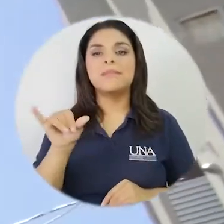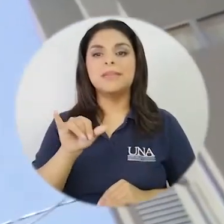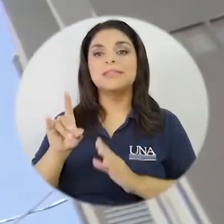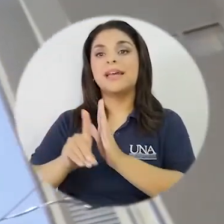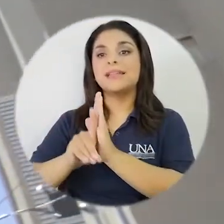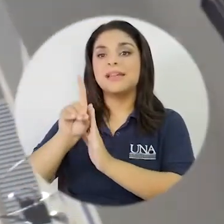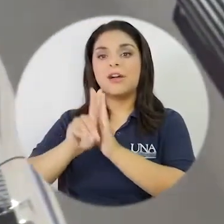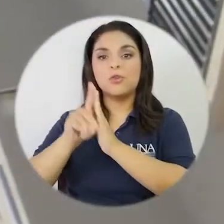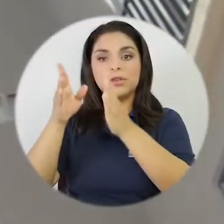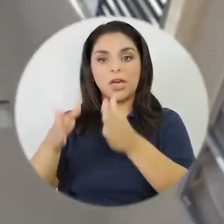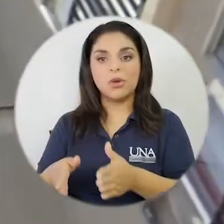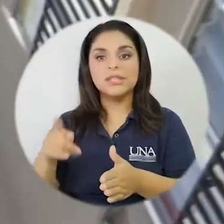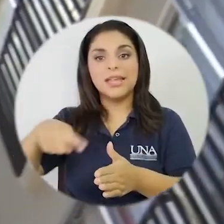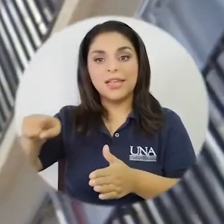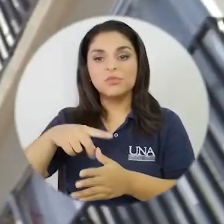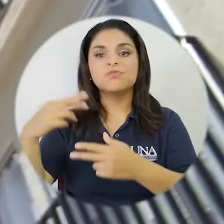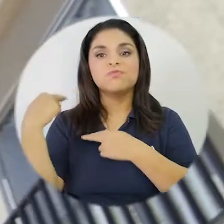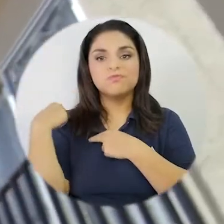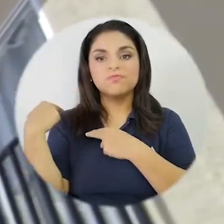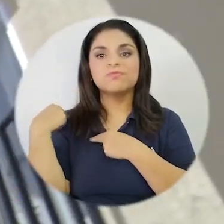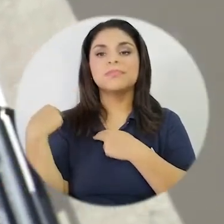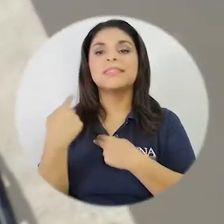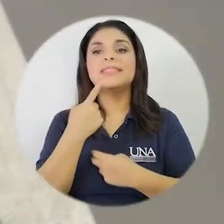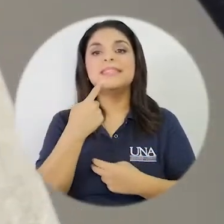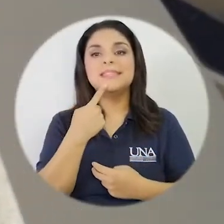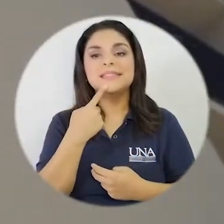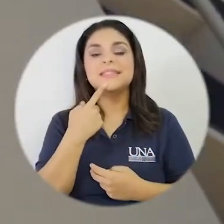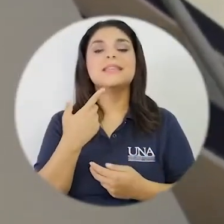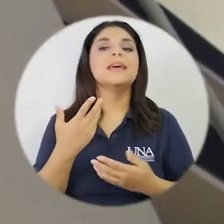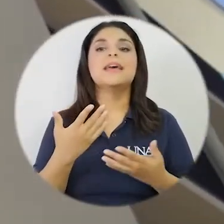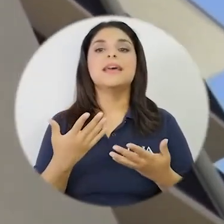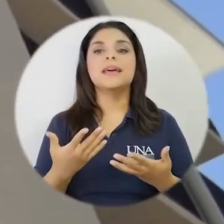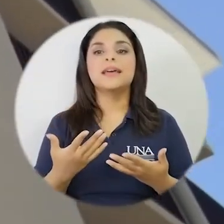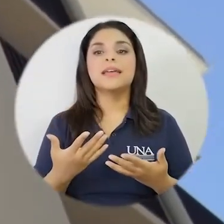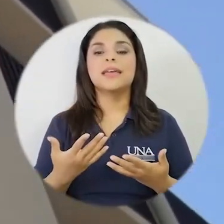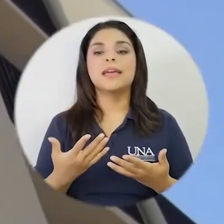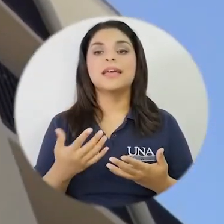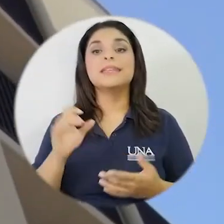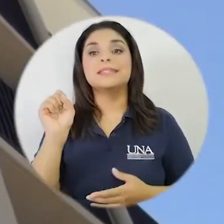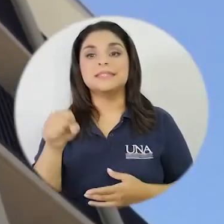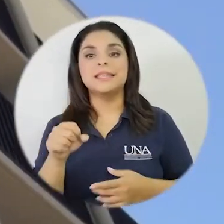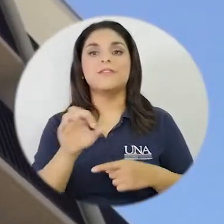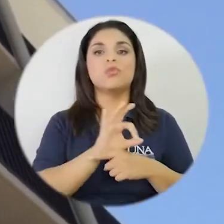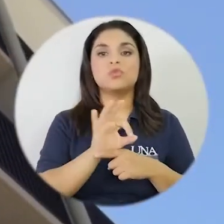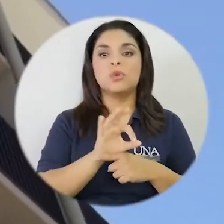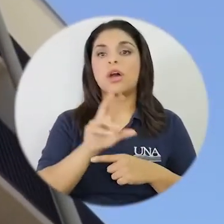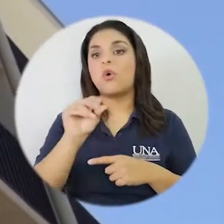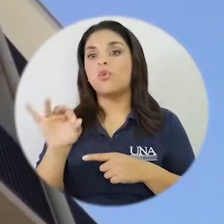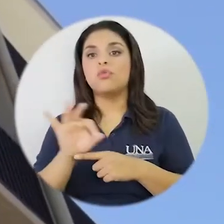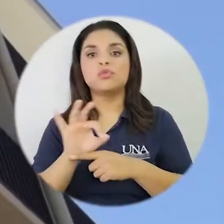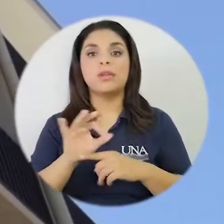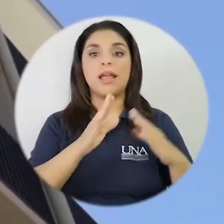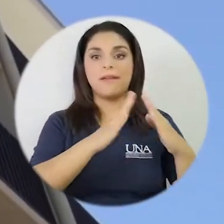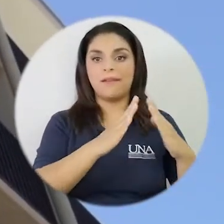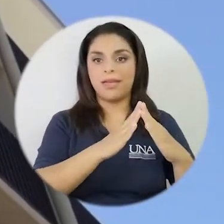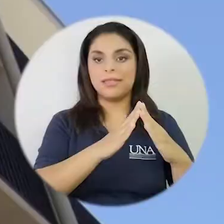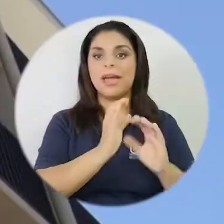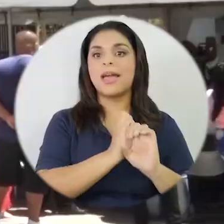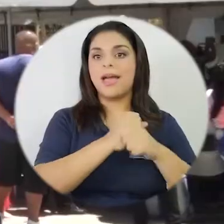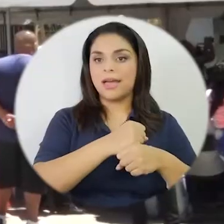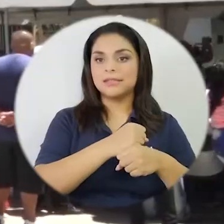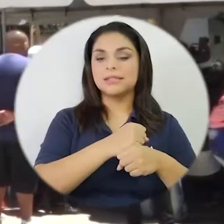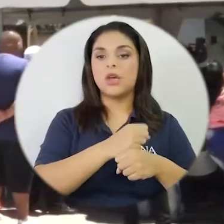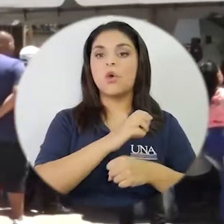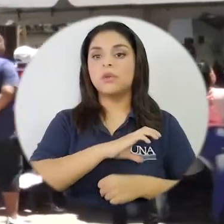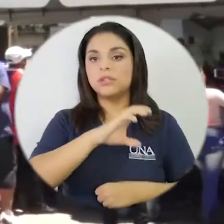manos de desarrolladores, que los desarrolladores son los que dicen el traje a la medida, si le sirve o no le sirve la vivienda